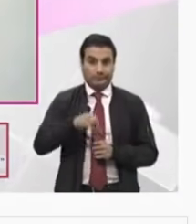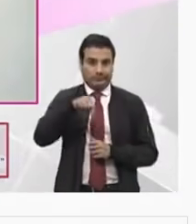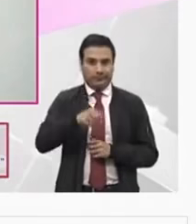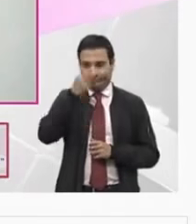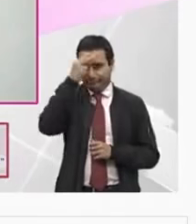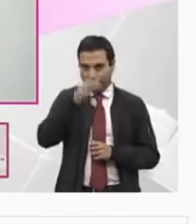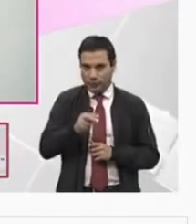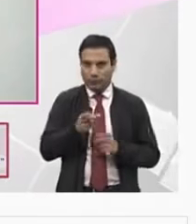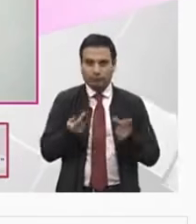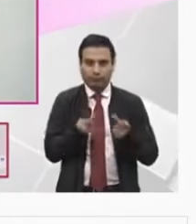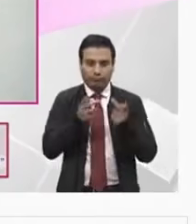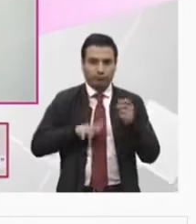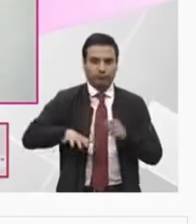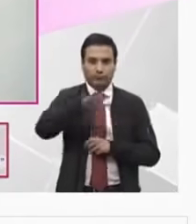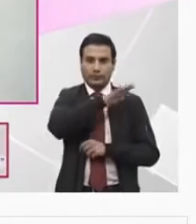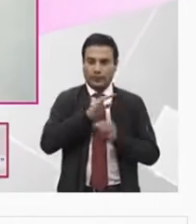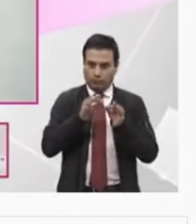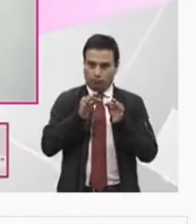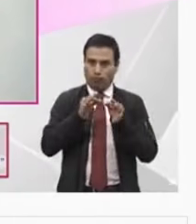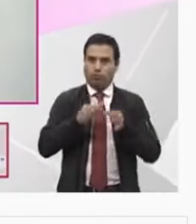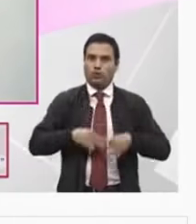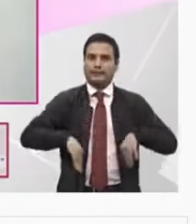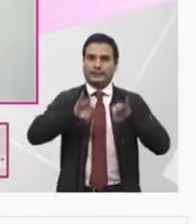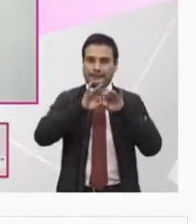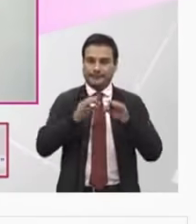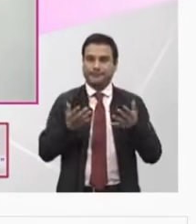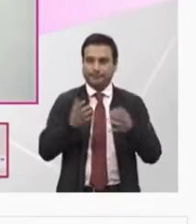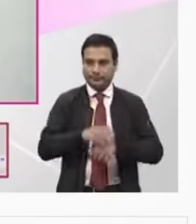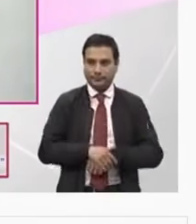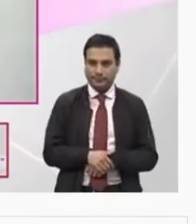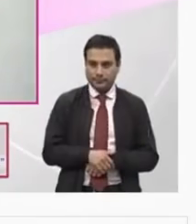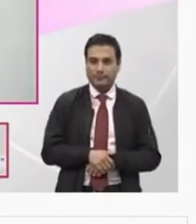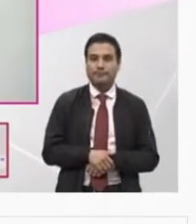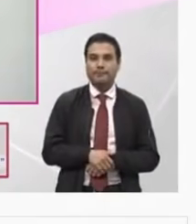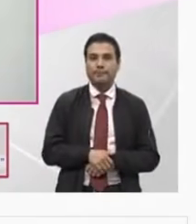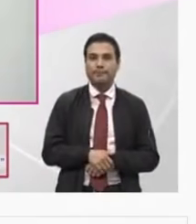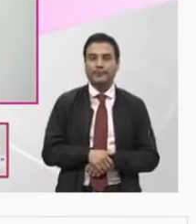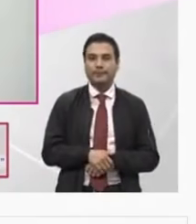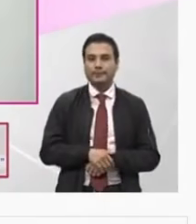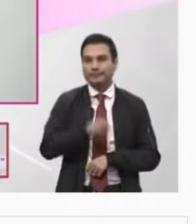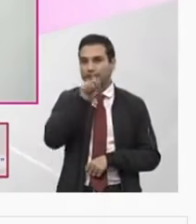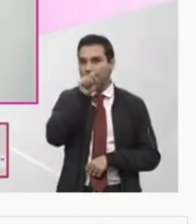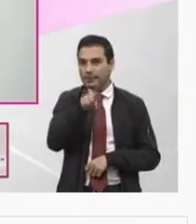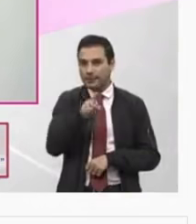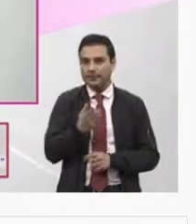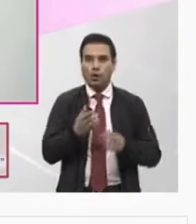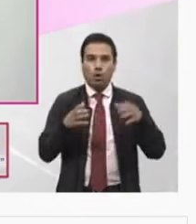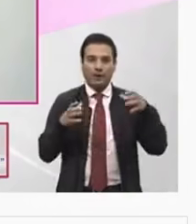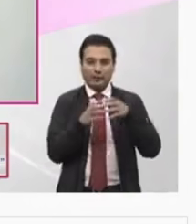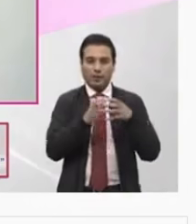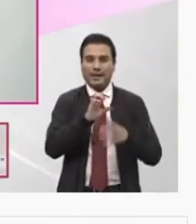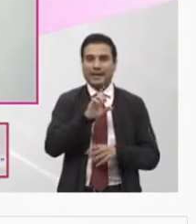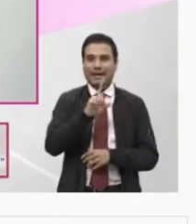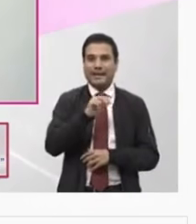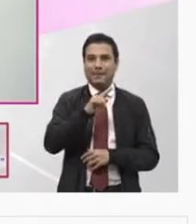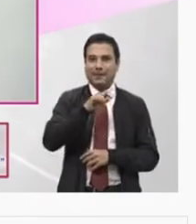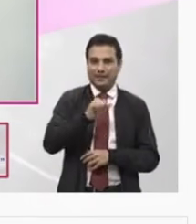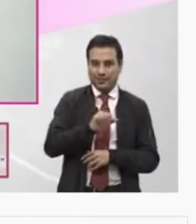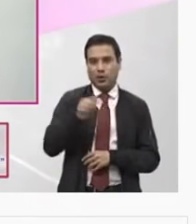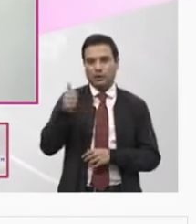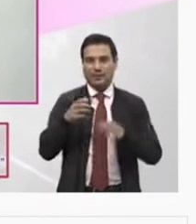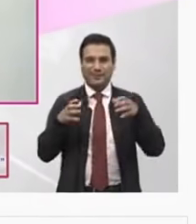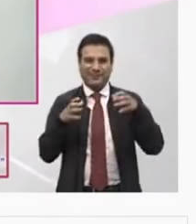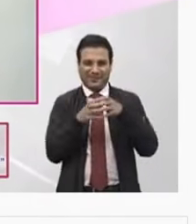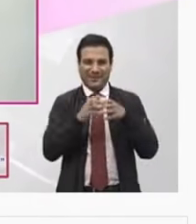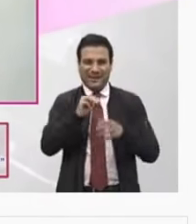país incluso también ciudadanas y ciudadanos como elemental la organización elemental organización justicia transicional mx